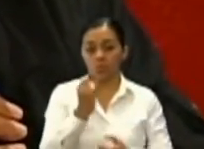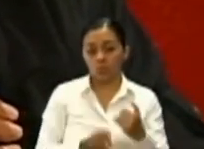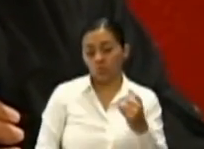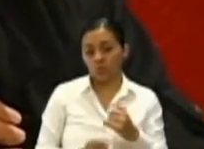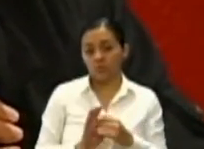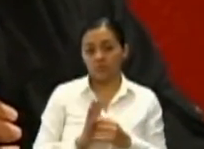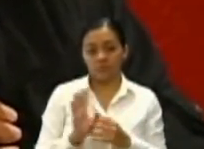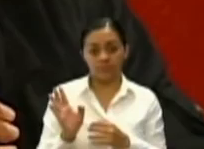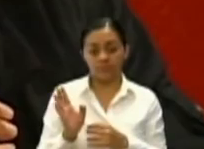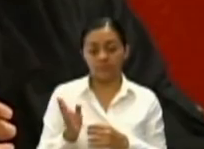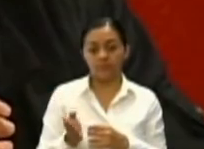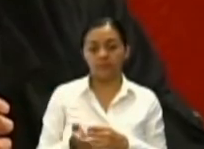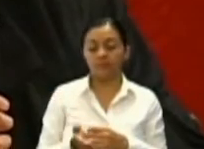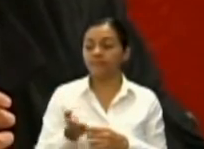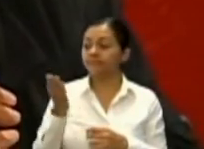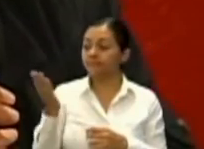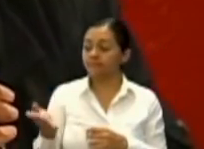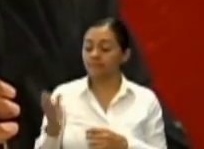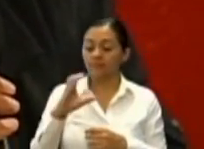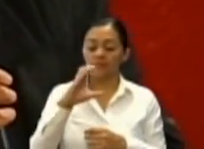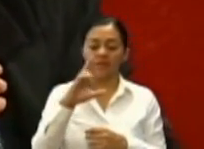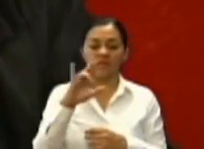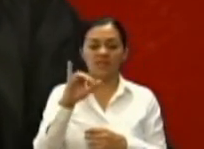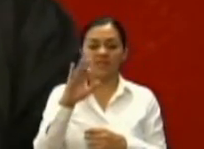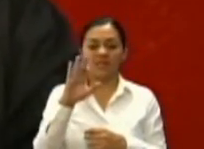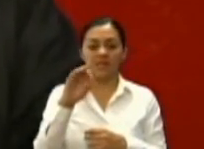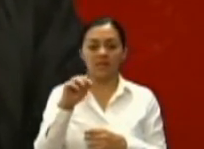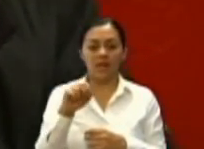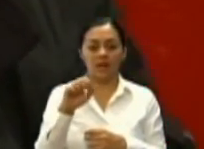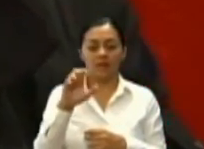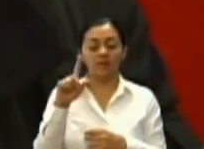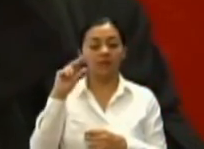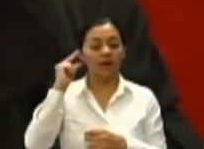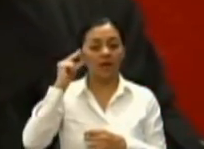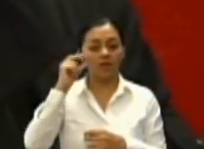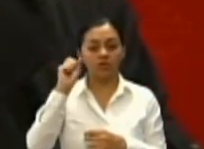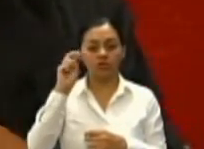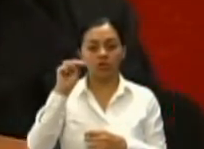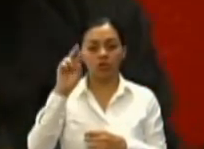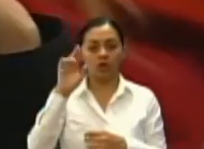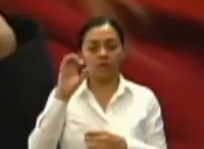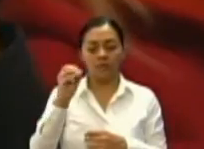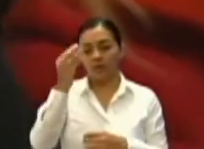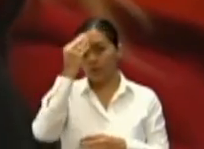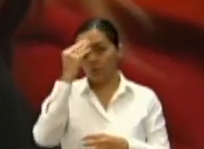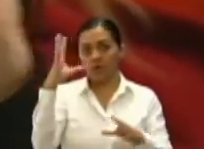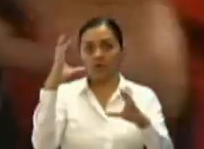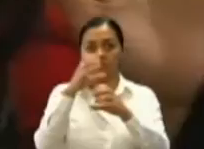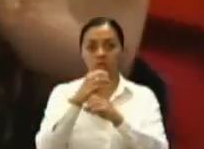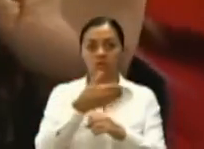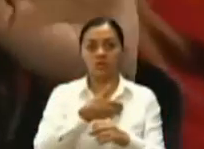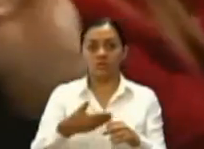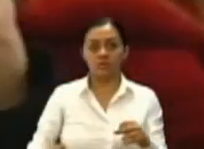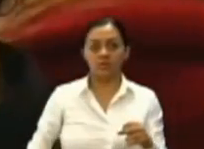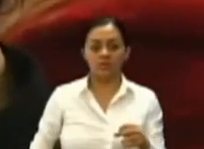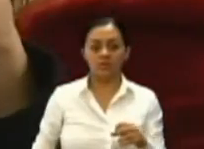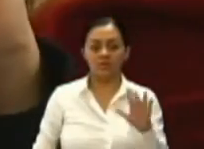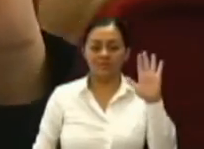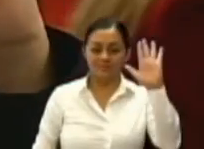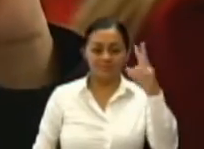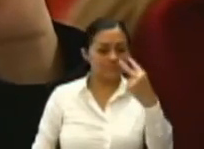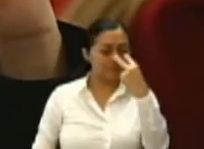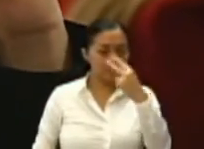presidente vamos a pedir a cristina cabezas viene por sonorama adelante por la oficina en las noches presidente por acá